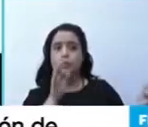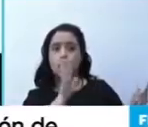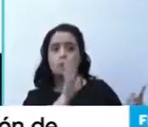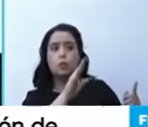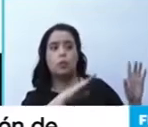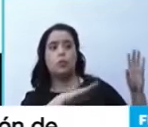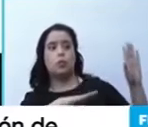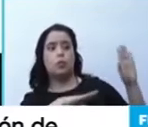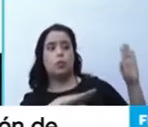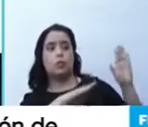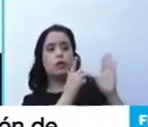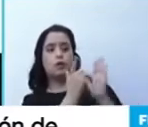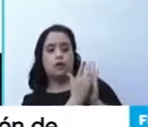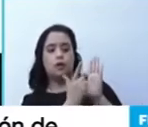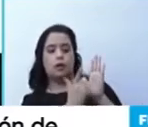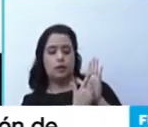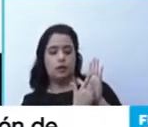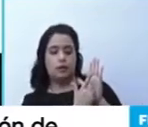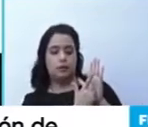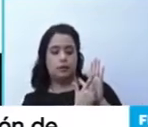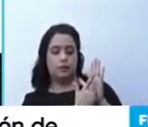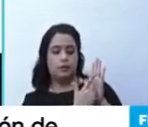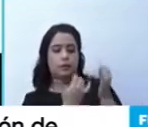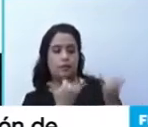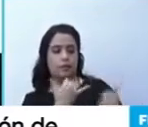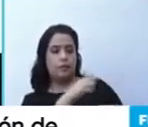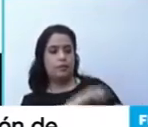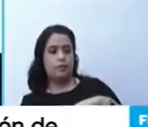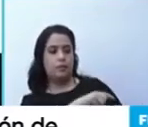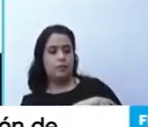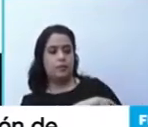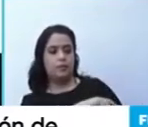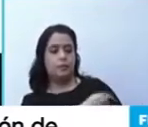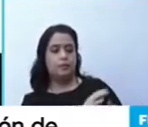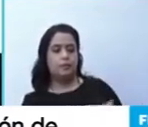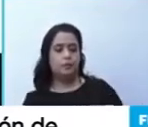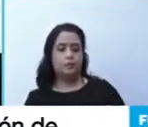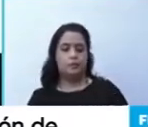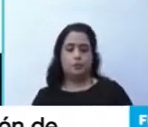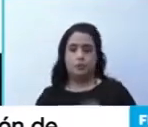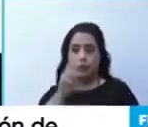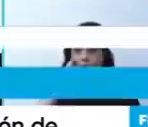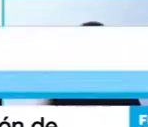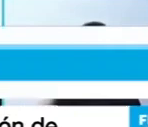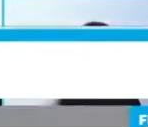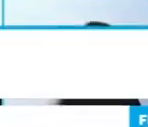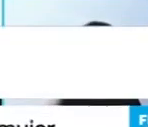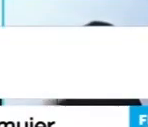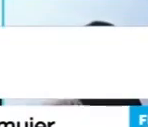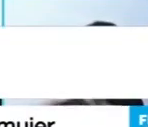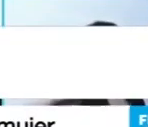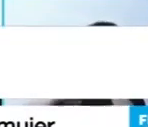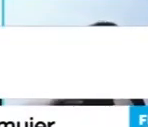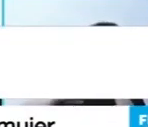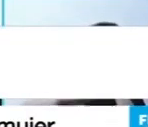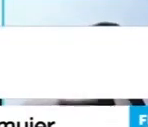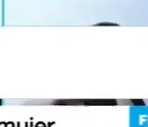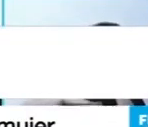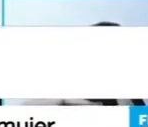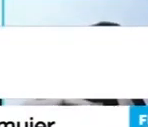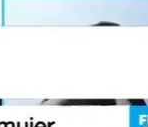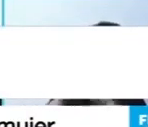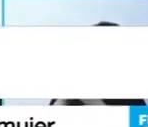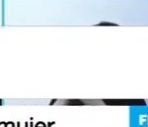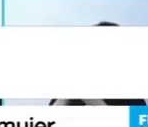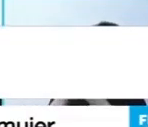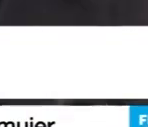al pueblo de honduras en la miseria pobreza y desigualdad social añade la información oficial según la presidencia a